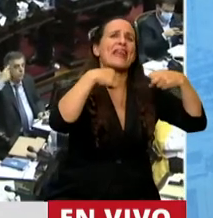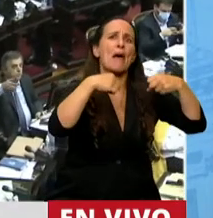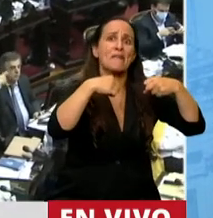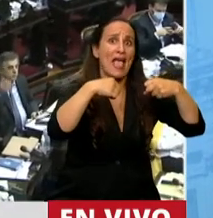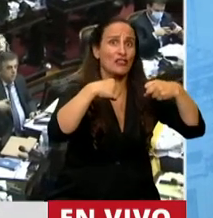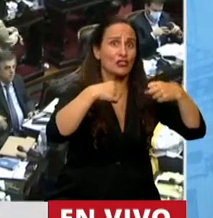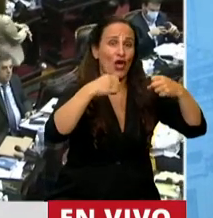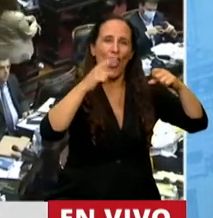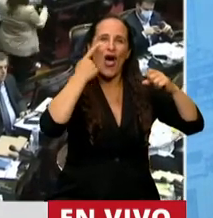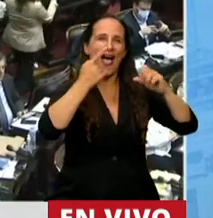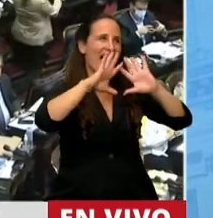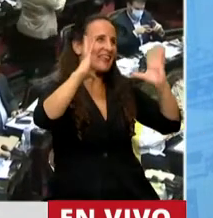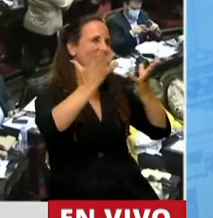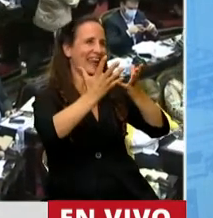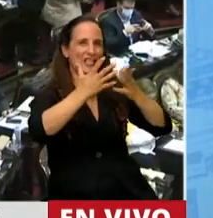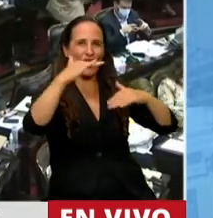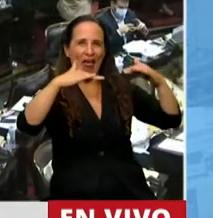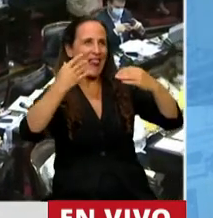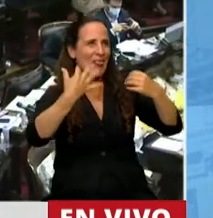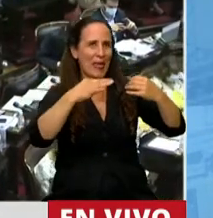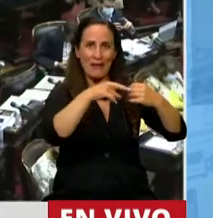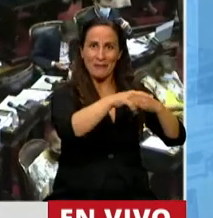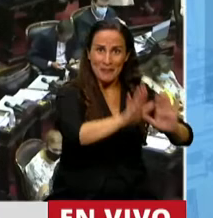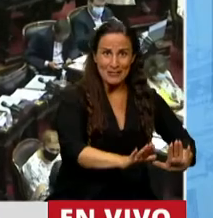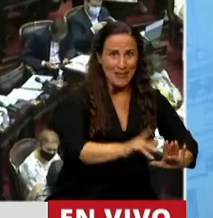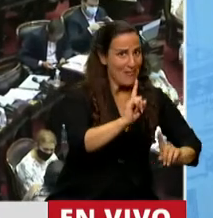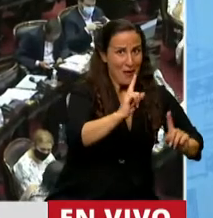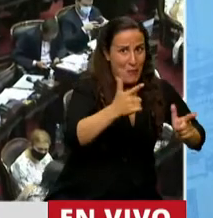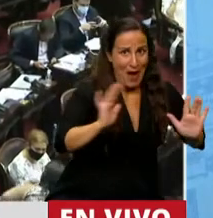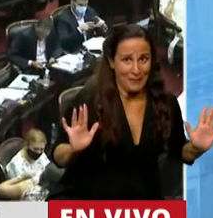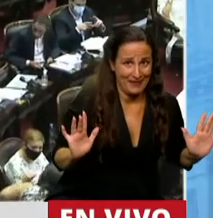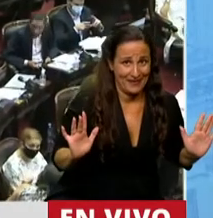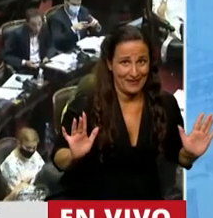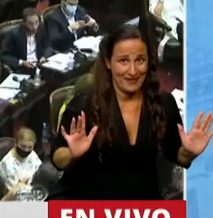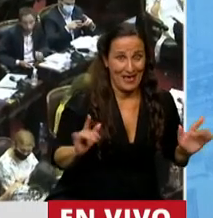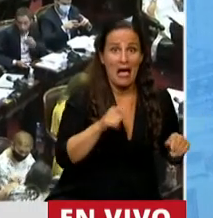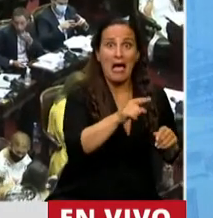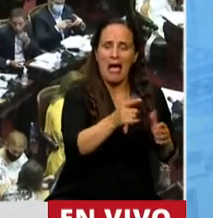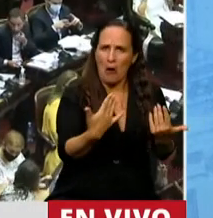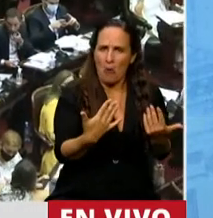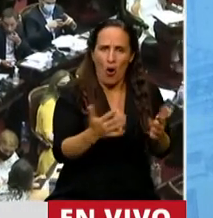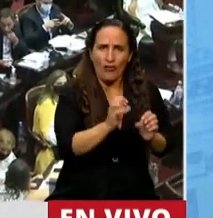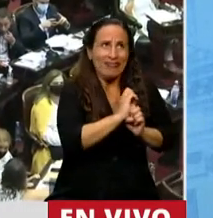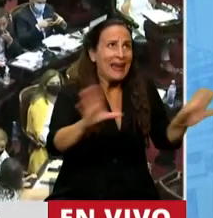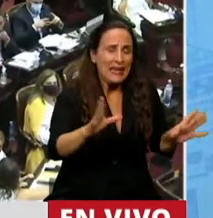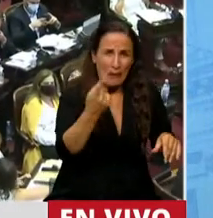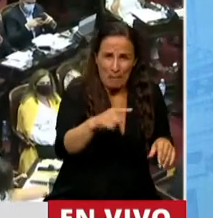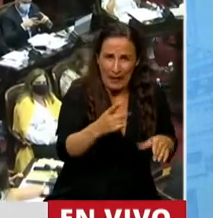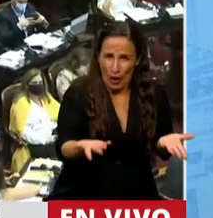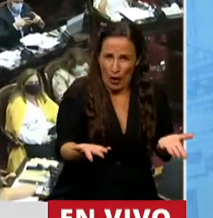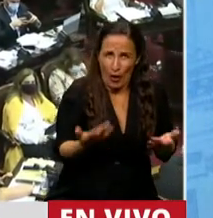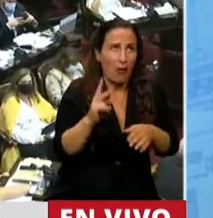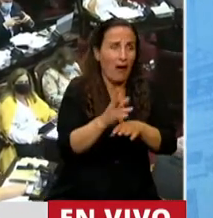entonces no se trató de ningún accidente de ningún siniestro fue una tragedia evitable había habido en el